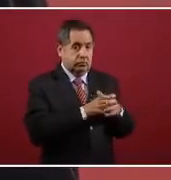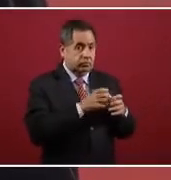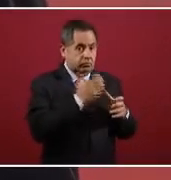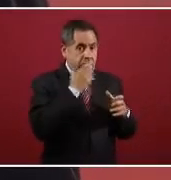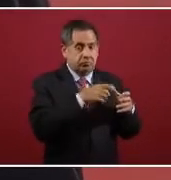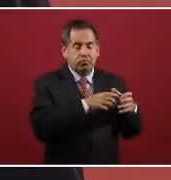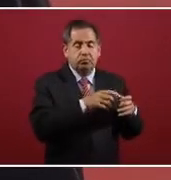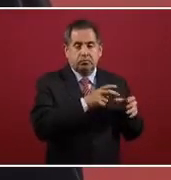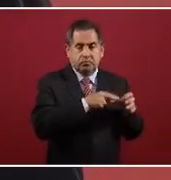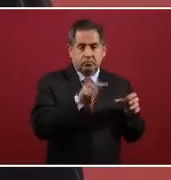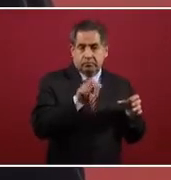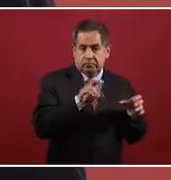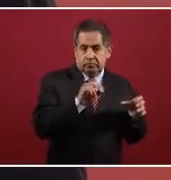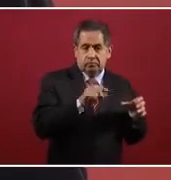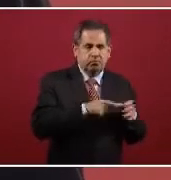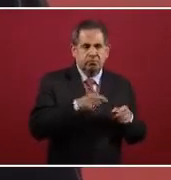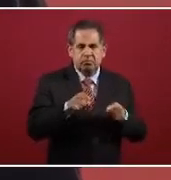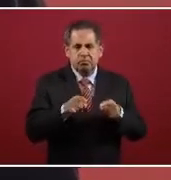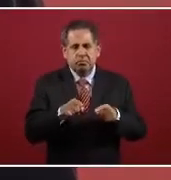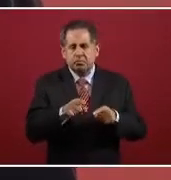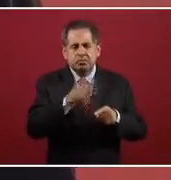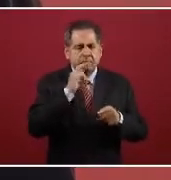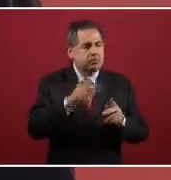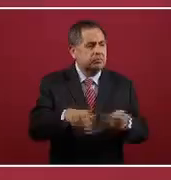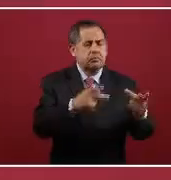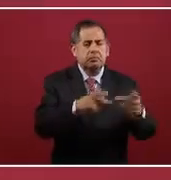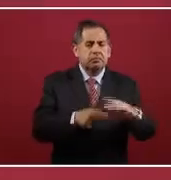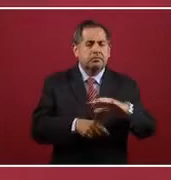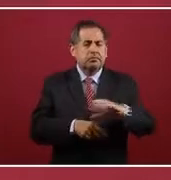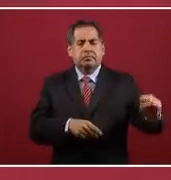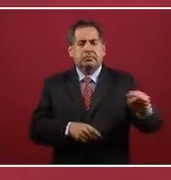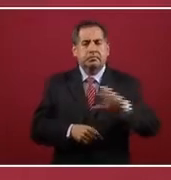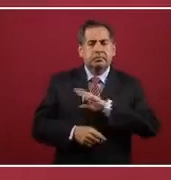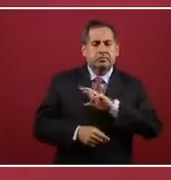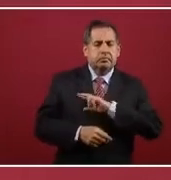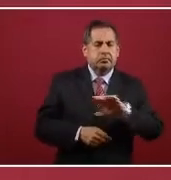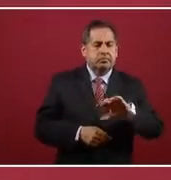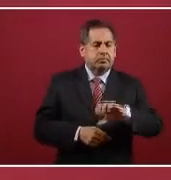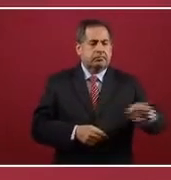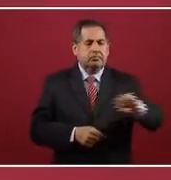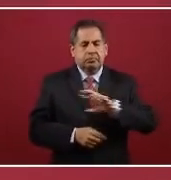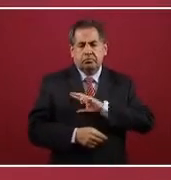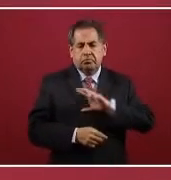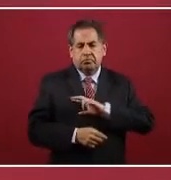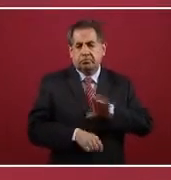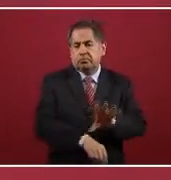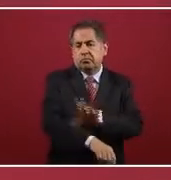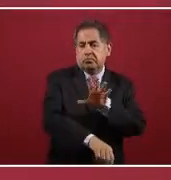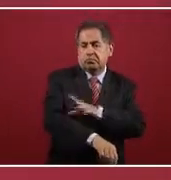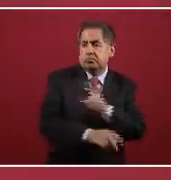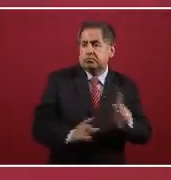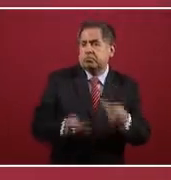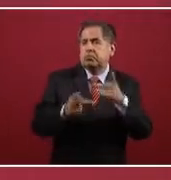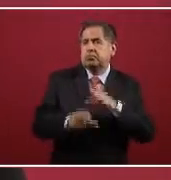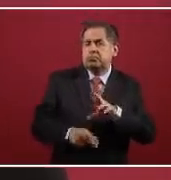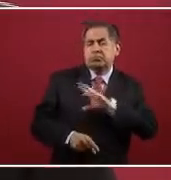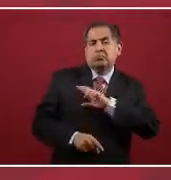a privatizar la generación de la energía eléctrica en